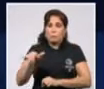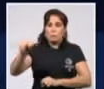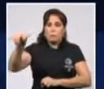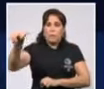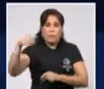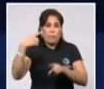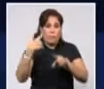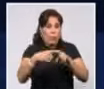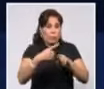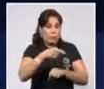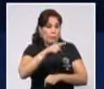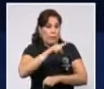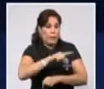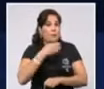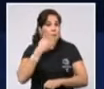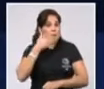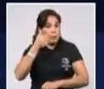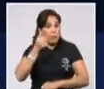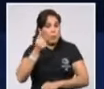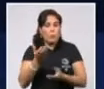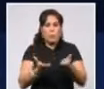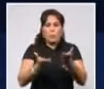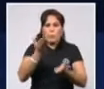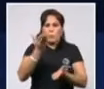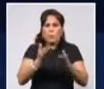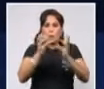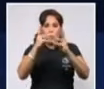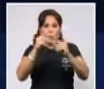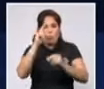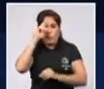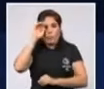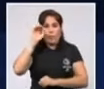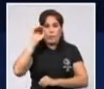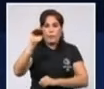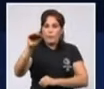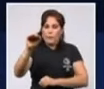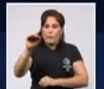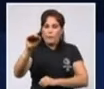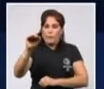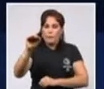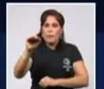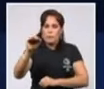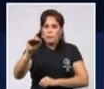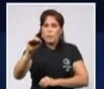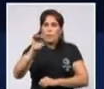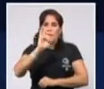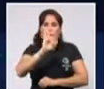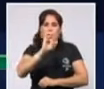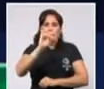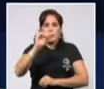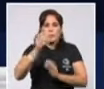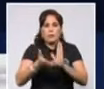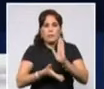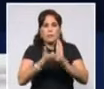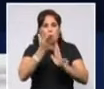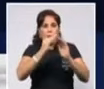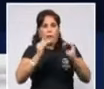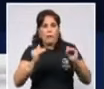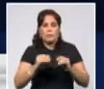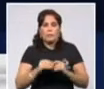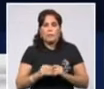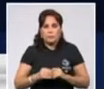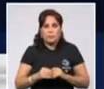indicador favorable comparado con el número de ingresos, pues se dieron 76 altas